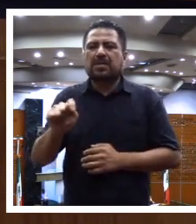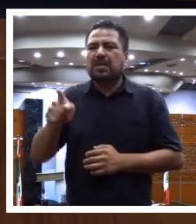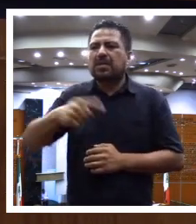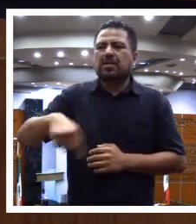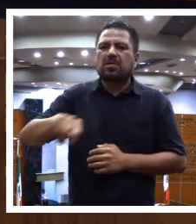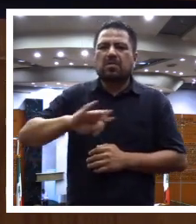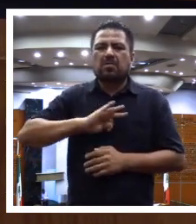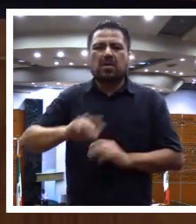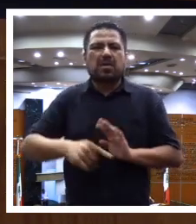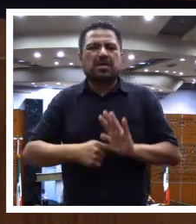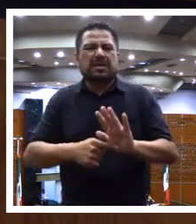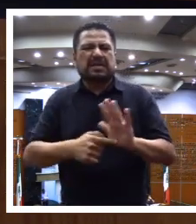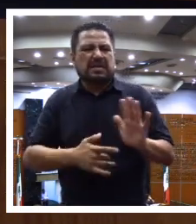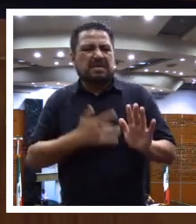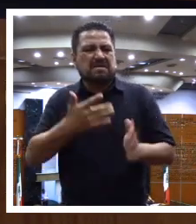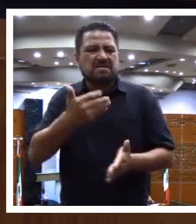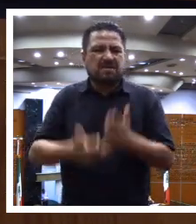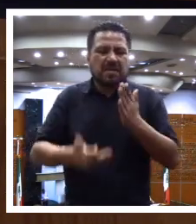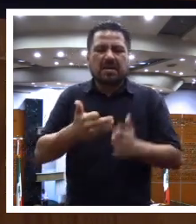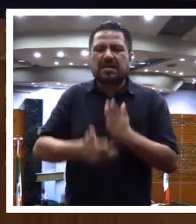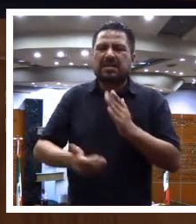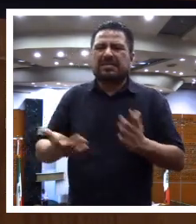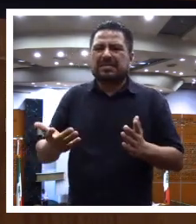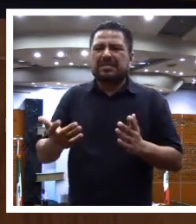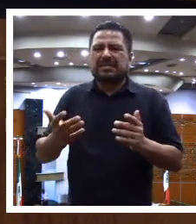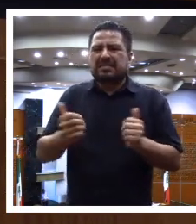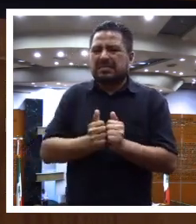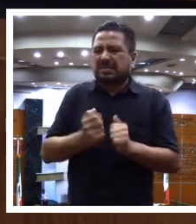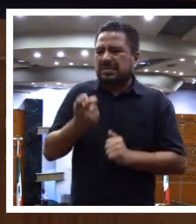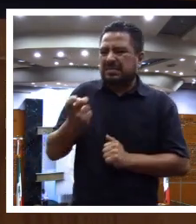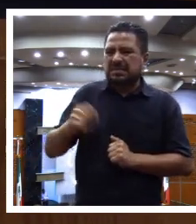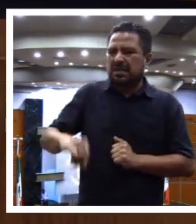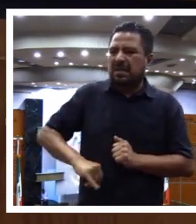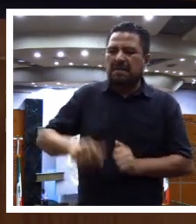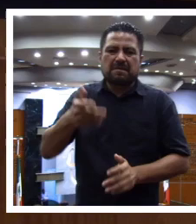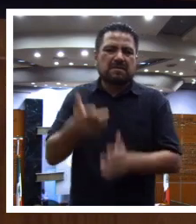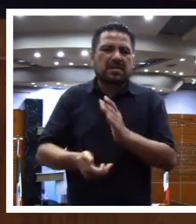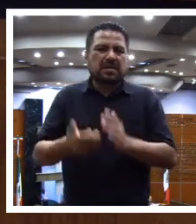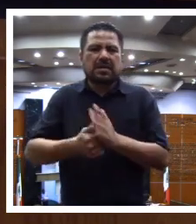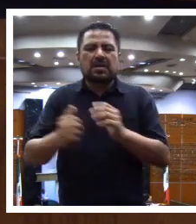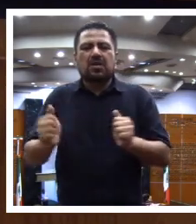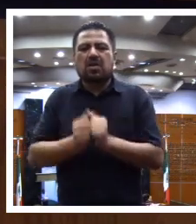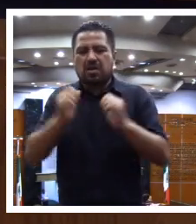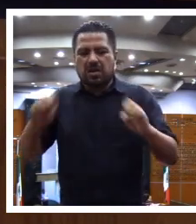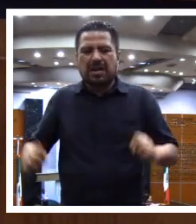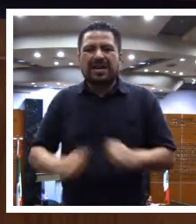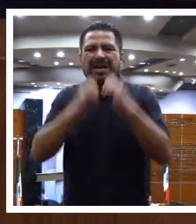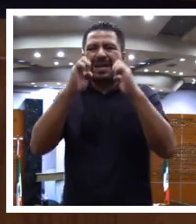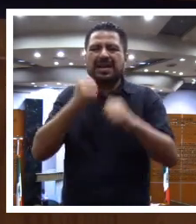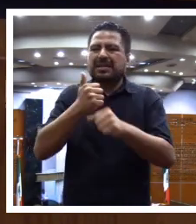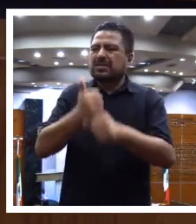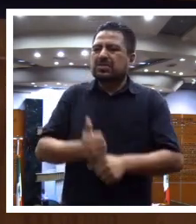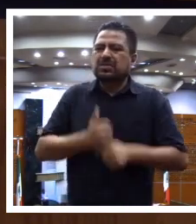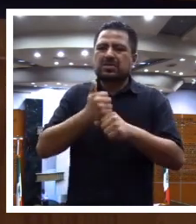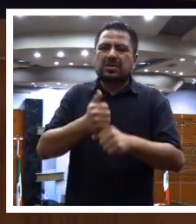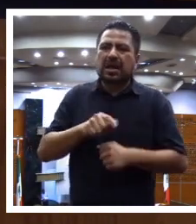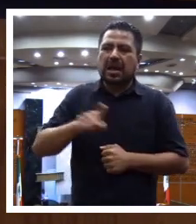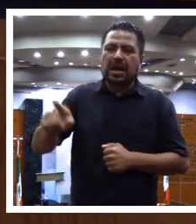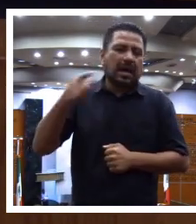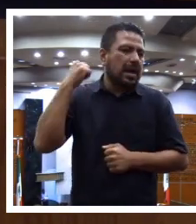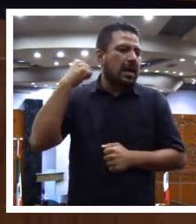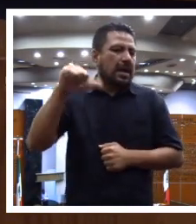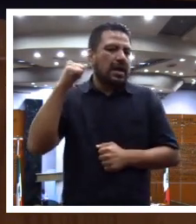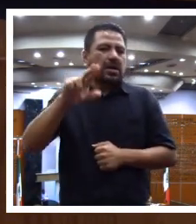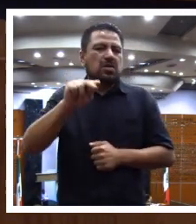hayan mostrado insensibles, apáticos y desinteresados ante la emergencia que está sufriendo Acapulco a